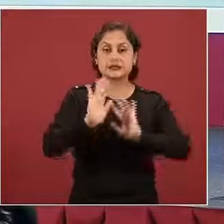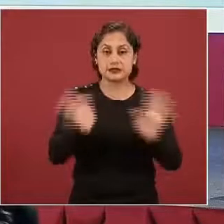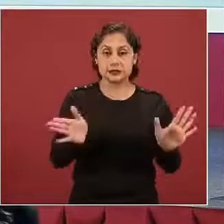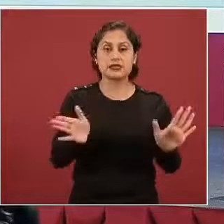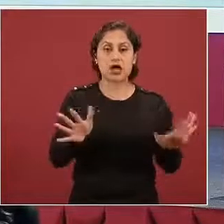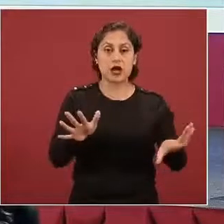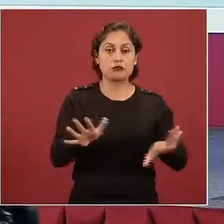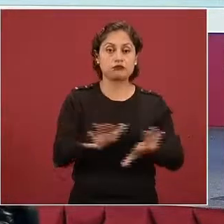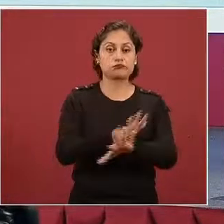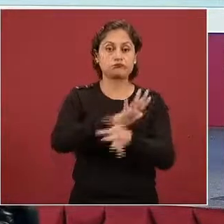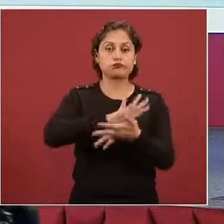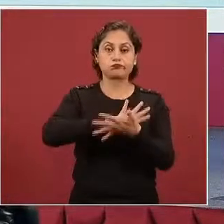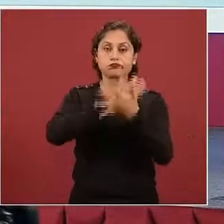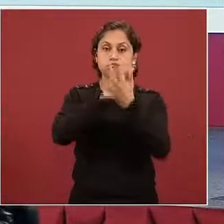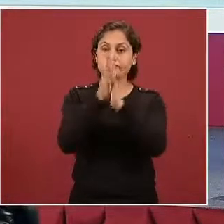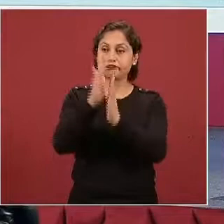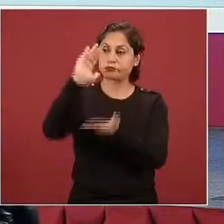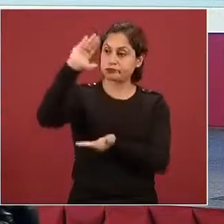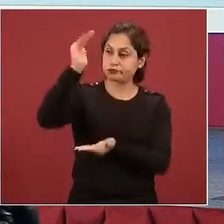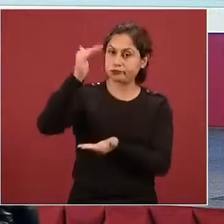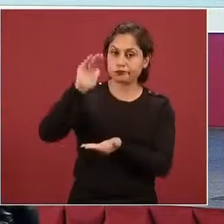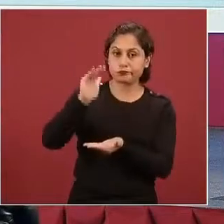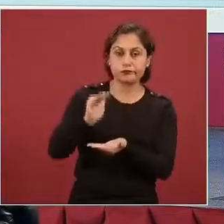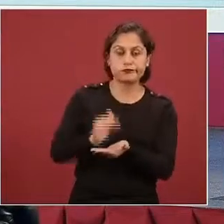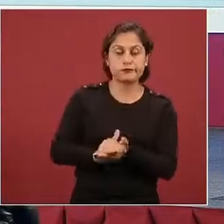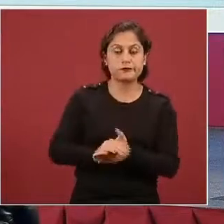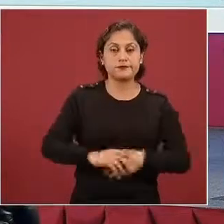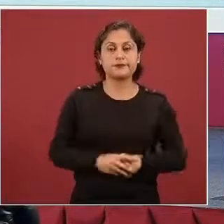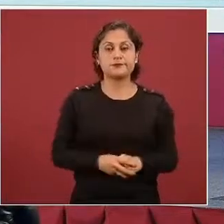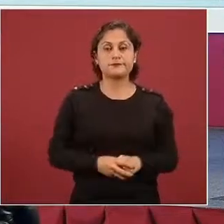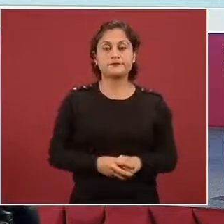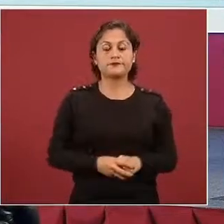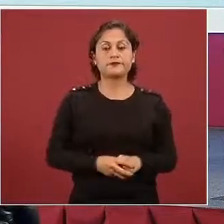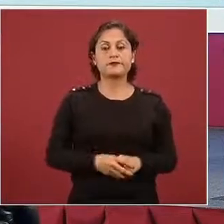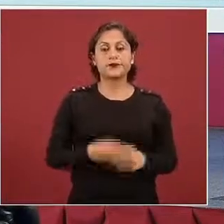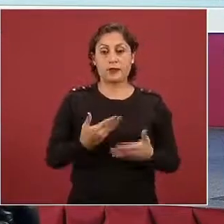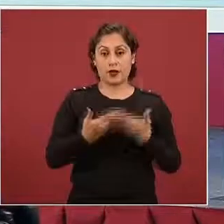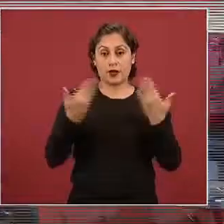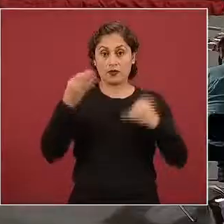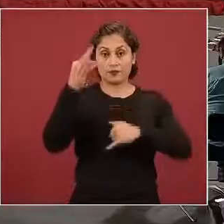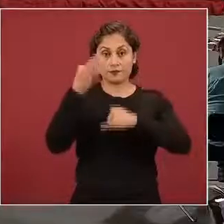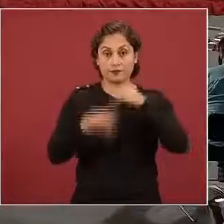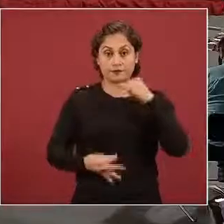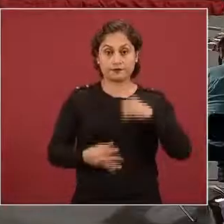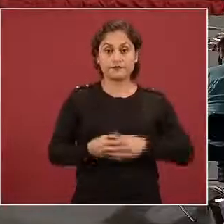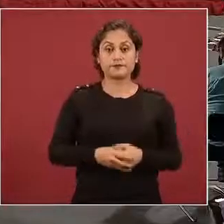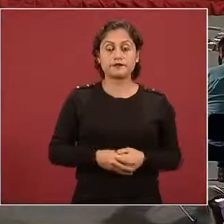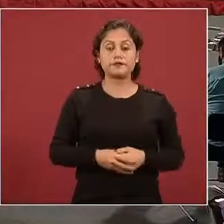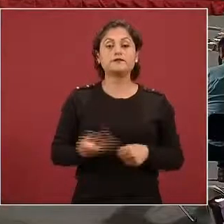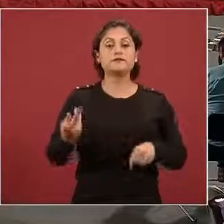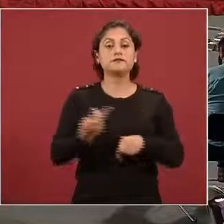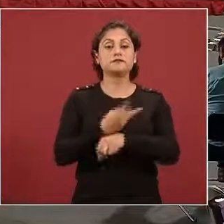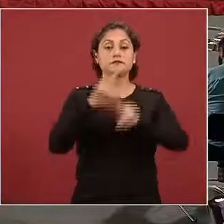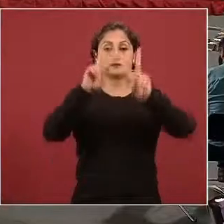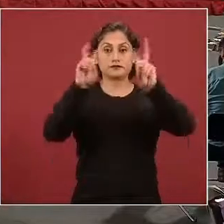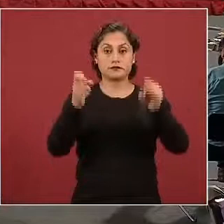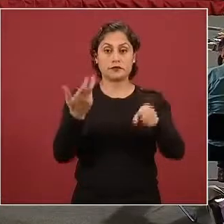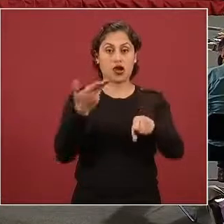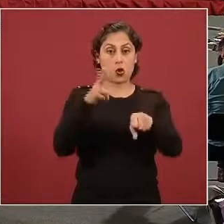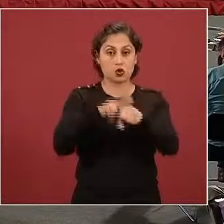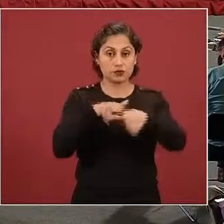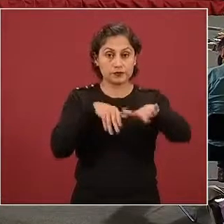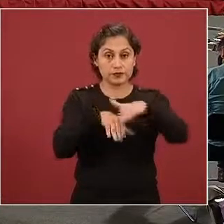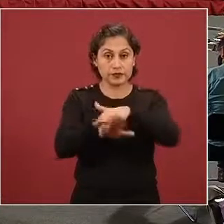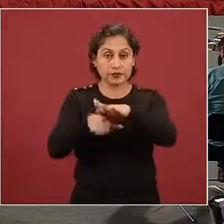cambio sostenido a el descenso. Veamos por último la ocupación hospitalaria, recordando que